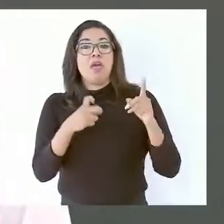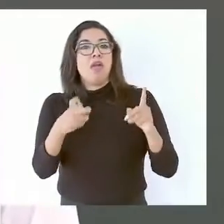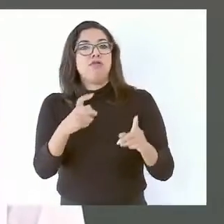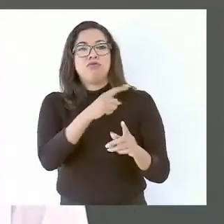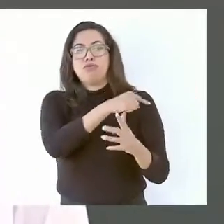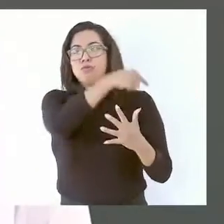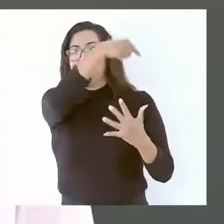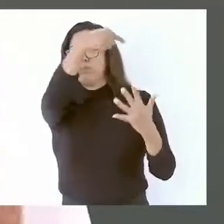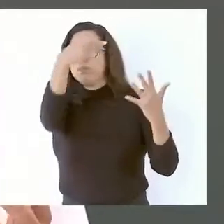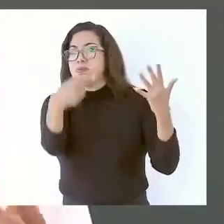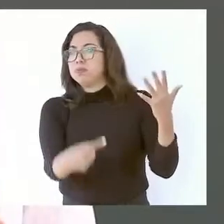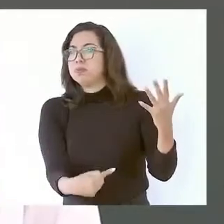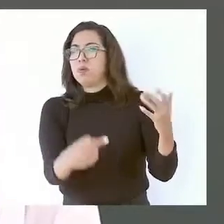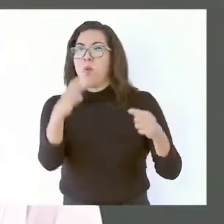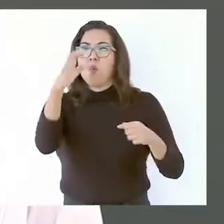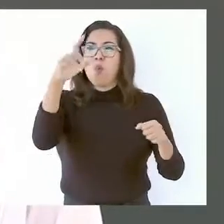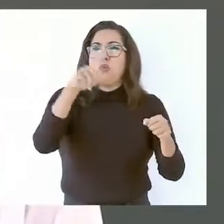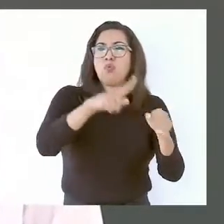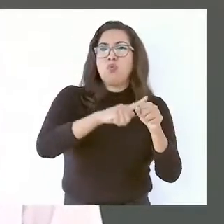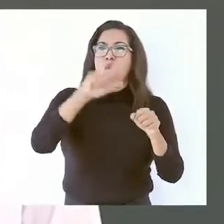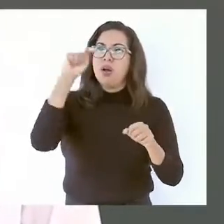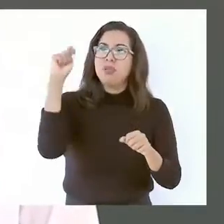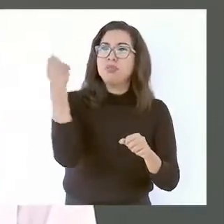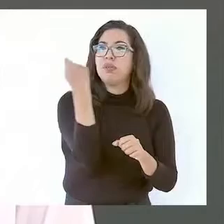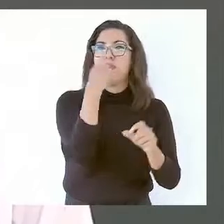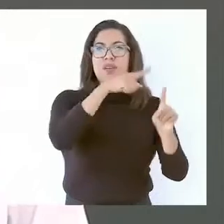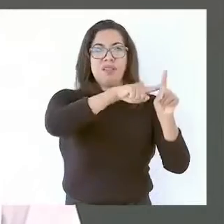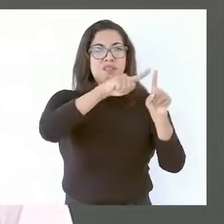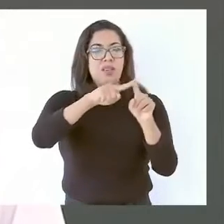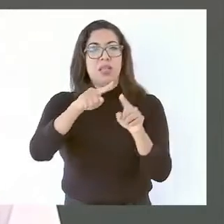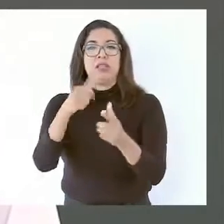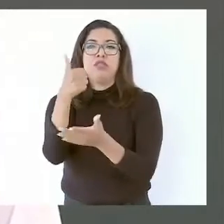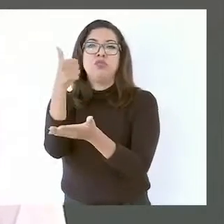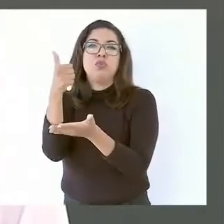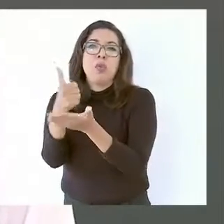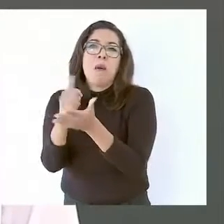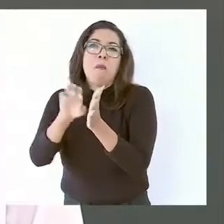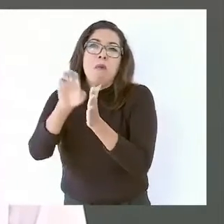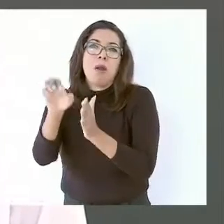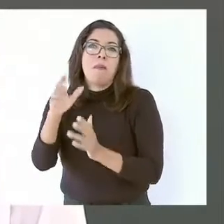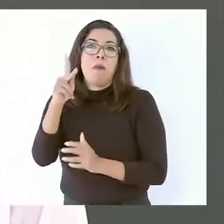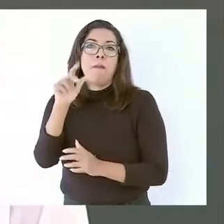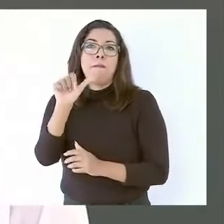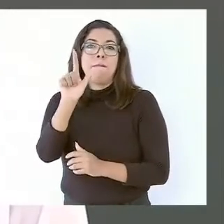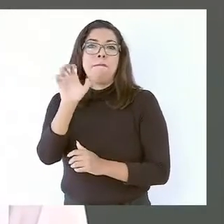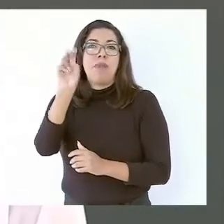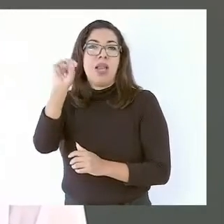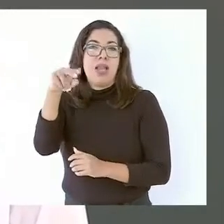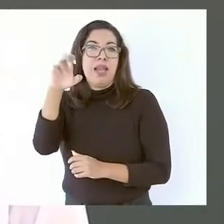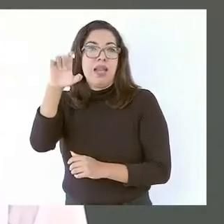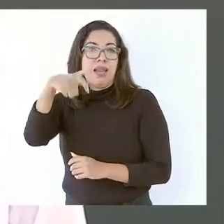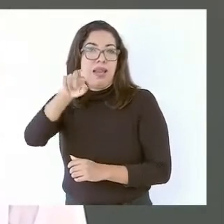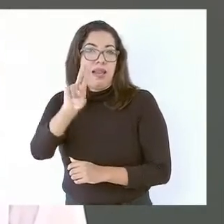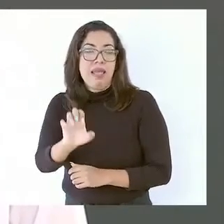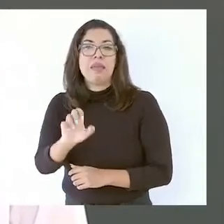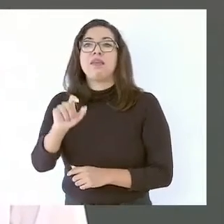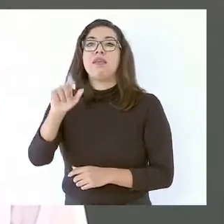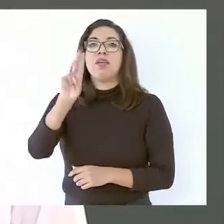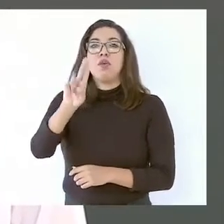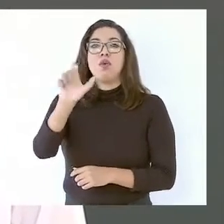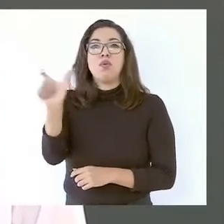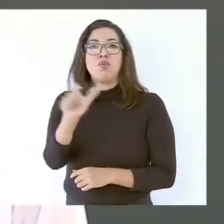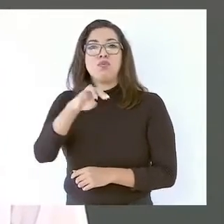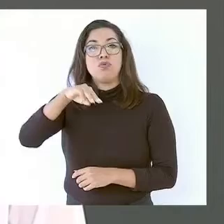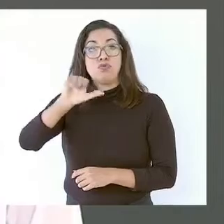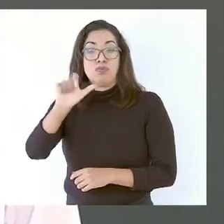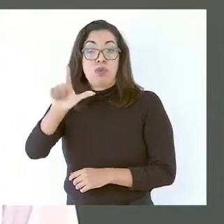juntos, como las grandes ciudades mayas, como Palenque o Uxmal, que concentraron grandes poblaciones para su